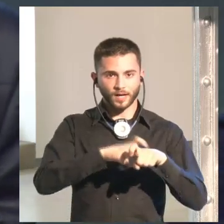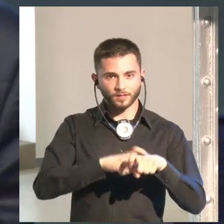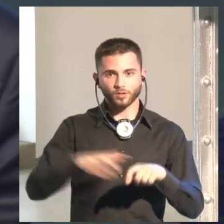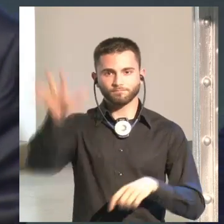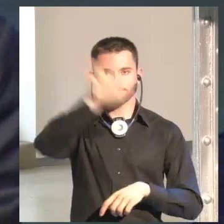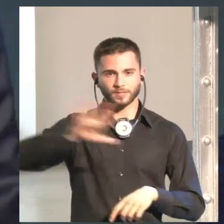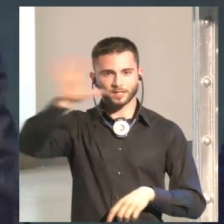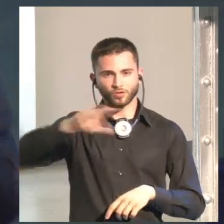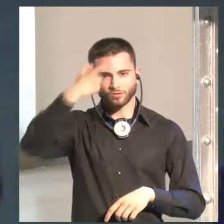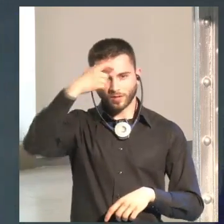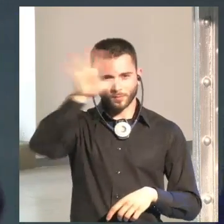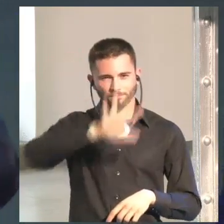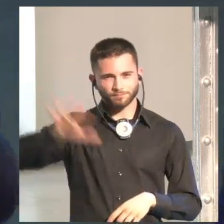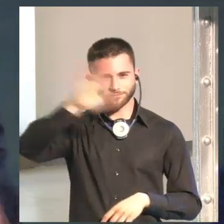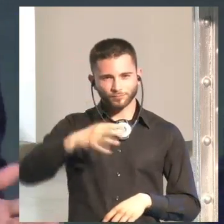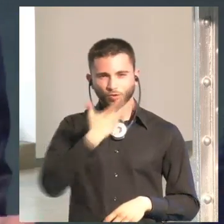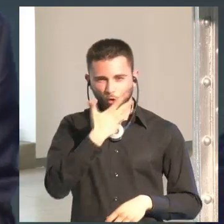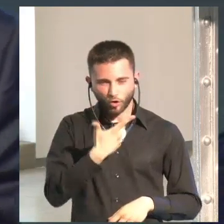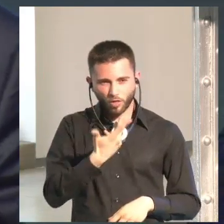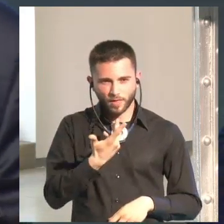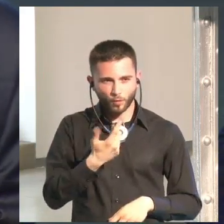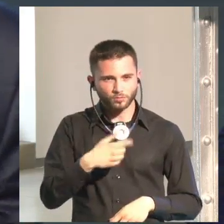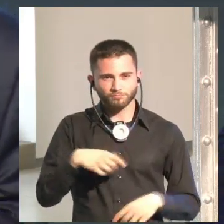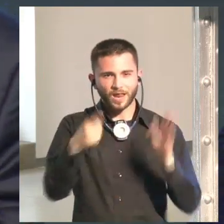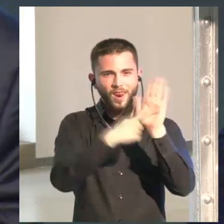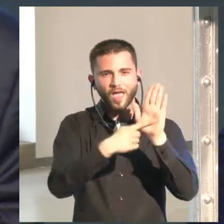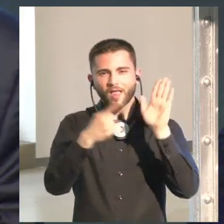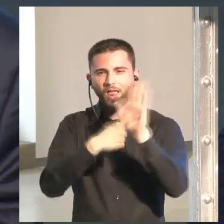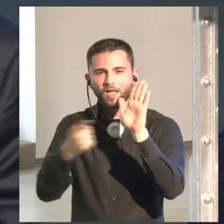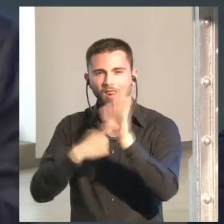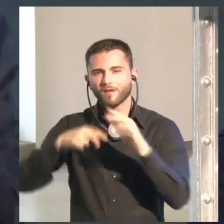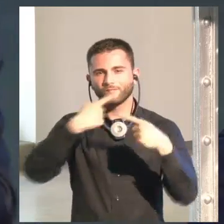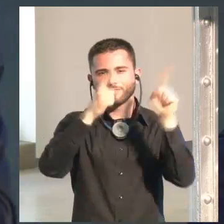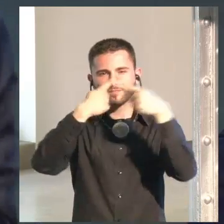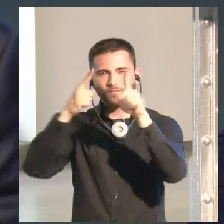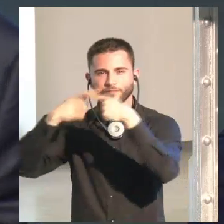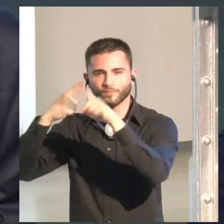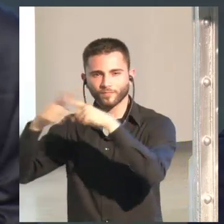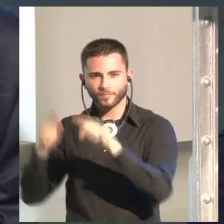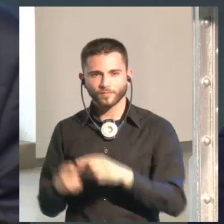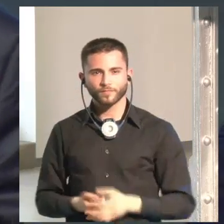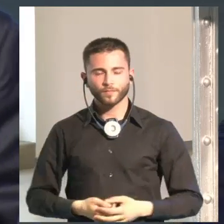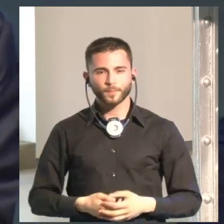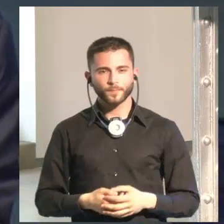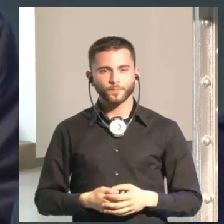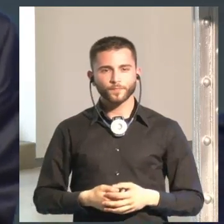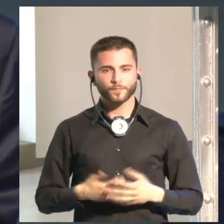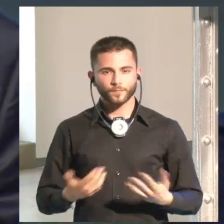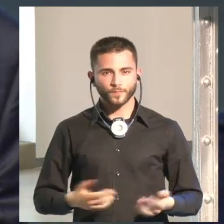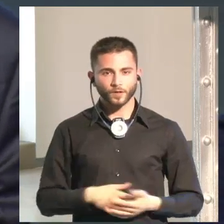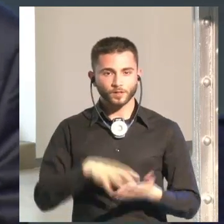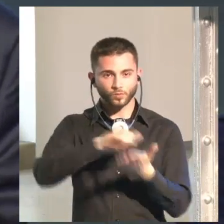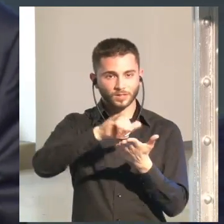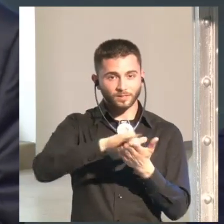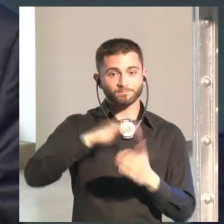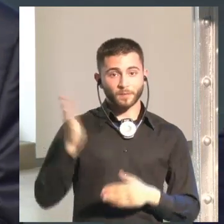tal como lo conocemos, donde cada nación tiene su propia jurisdicción. Ahí hay una tensión ahí, y que se puso en evidencia en este caso de WhatsApp